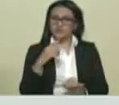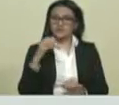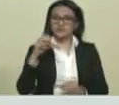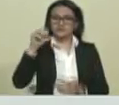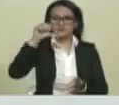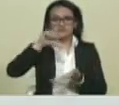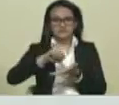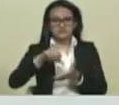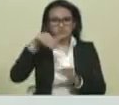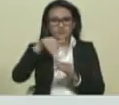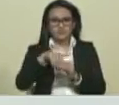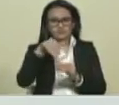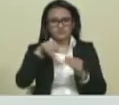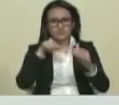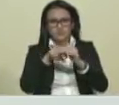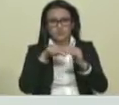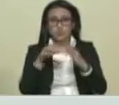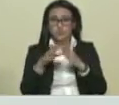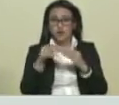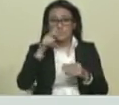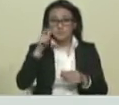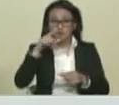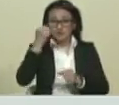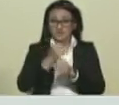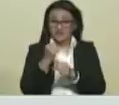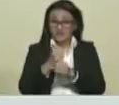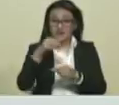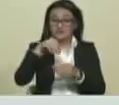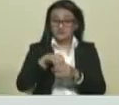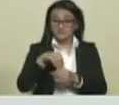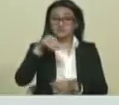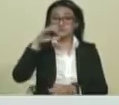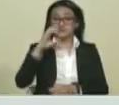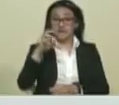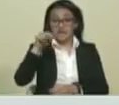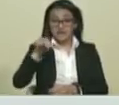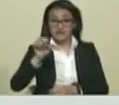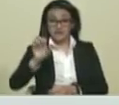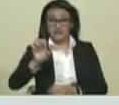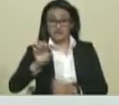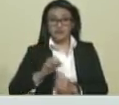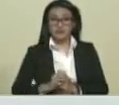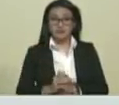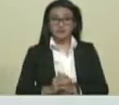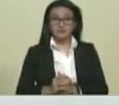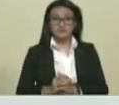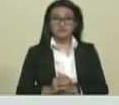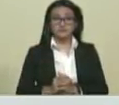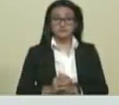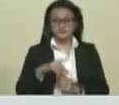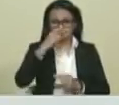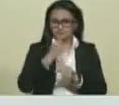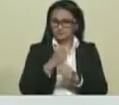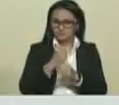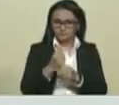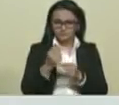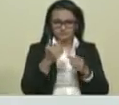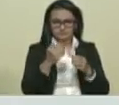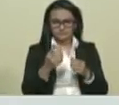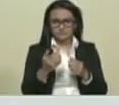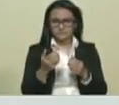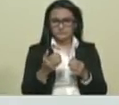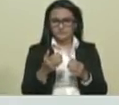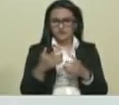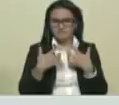votación, todos los funcionarios y funcionarias del Consejo Nacional Electoral, operadores de máquinas, técnicos